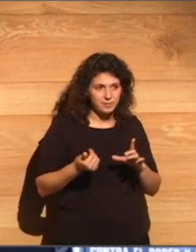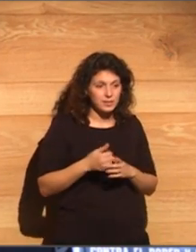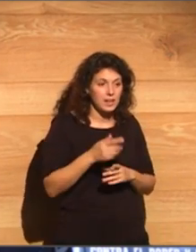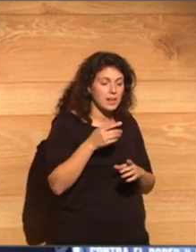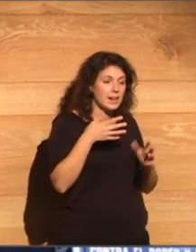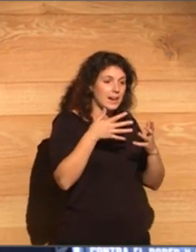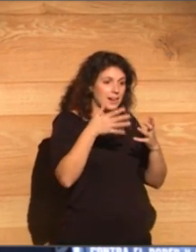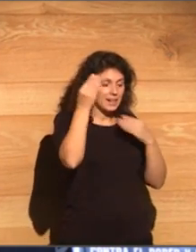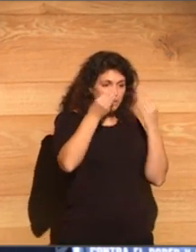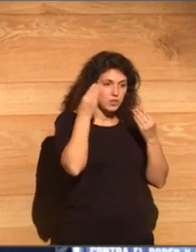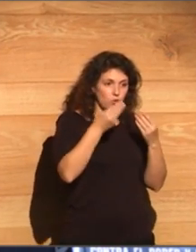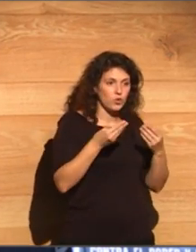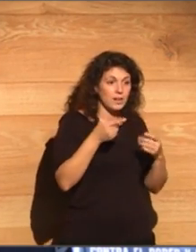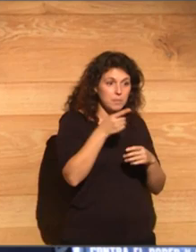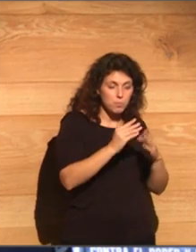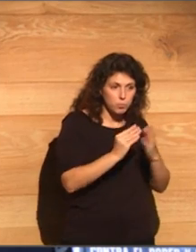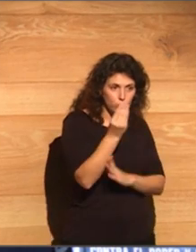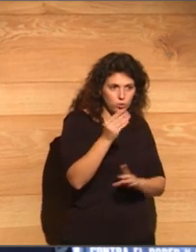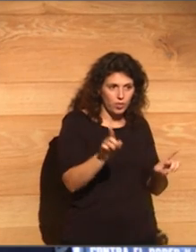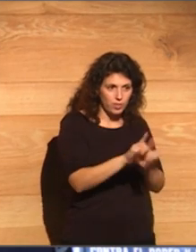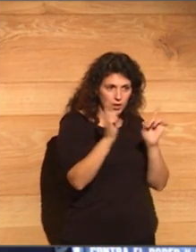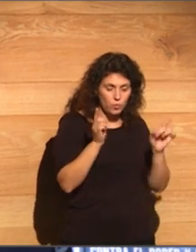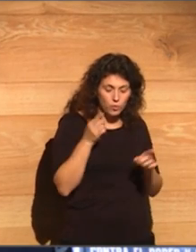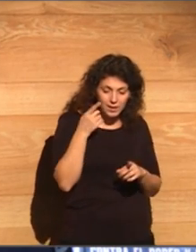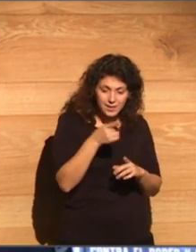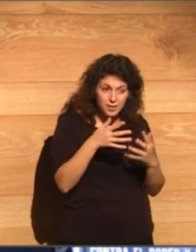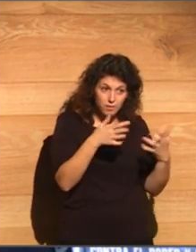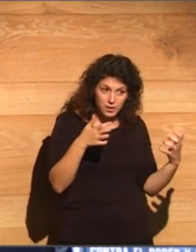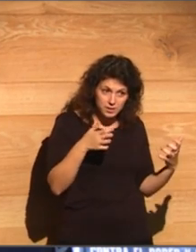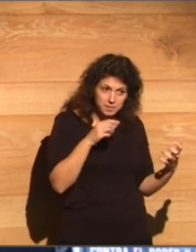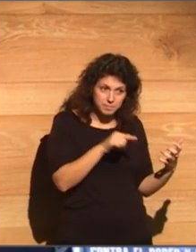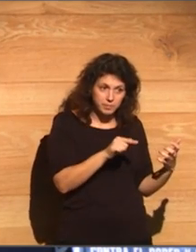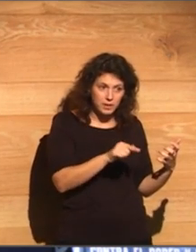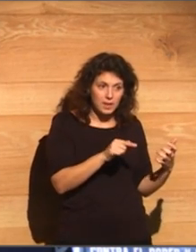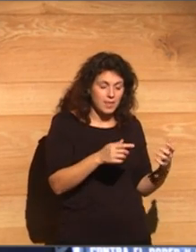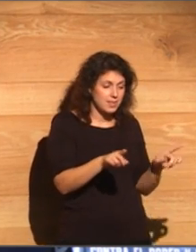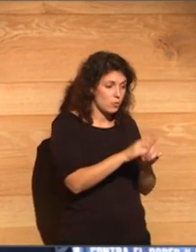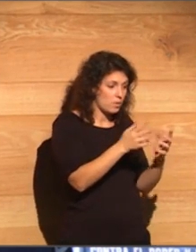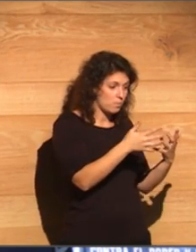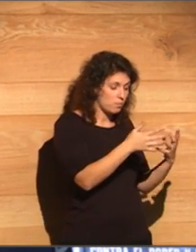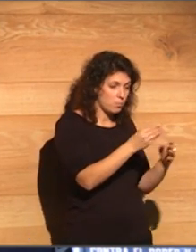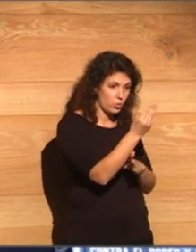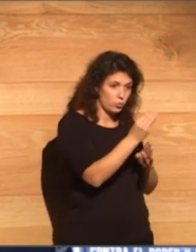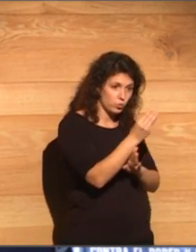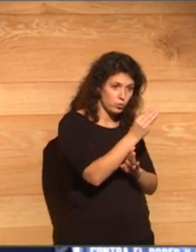importa, que es la parte vigente, por otro lado, es vieja como el mundo, pero no importa lo que es el producto, sino lo que...